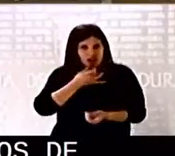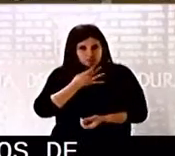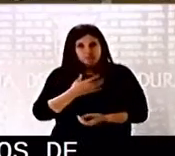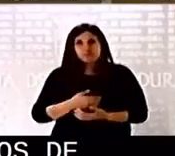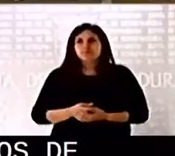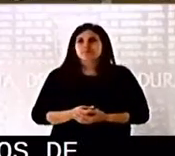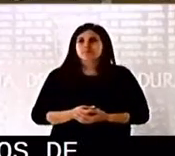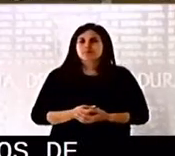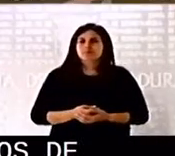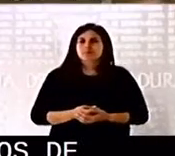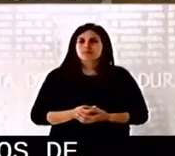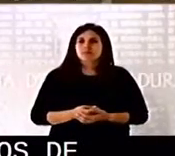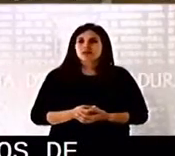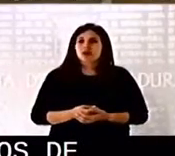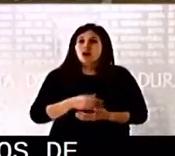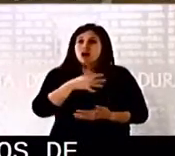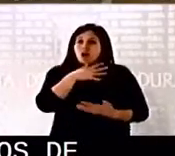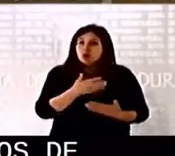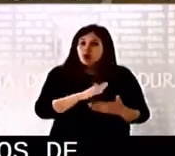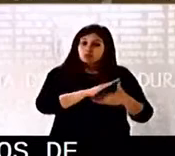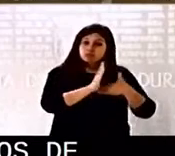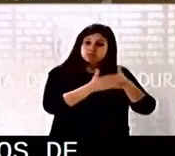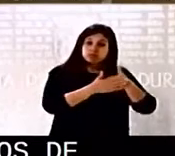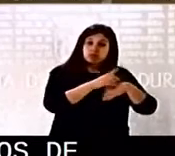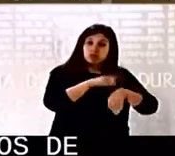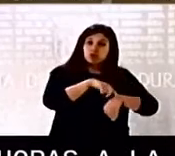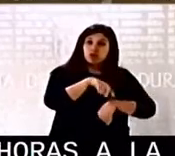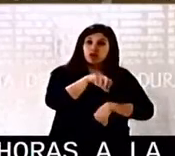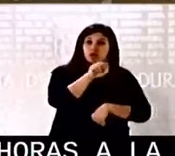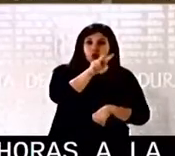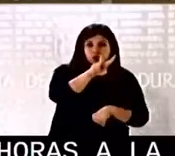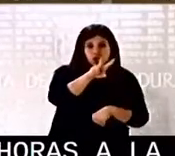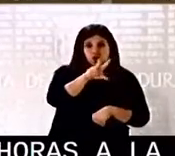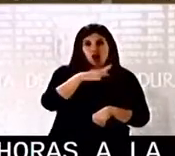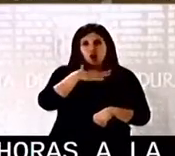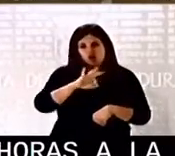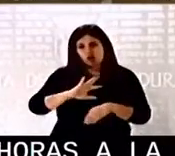pasando desde las 0 horas a la 1 de la madrugada,